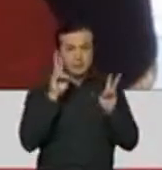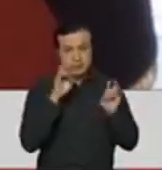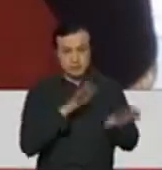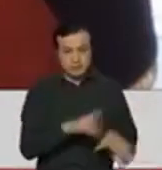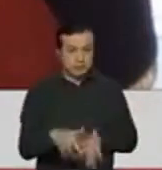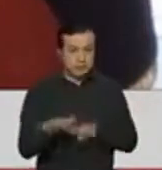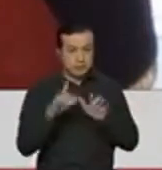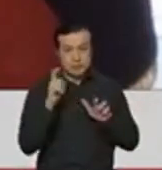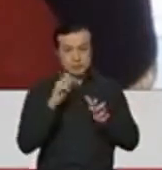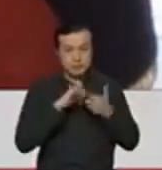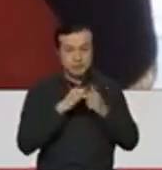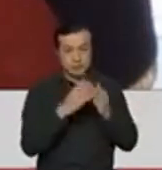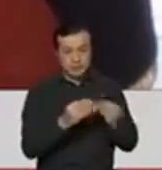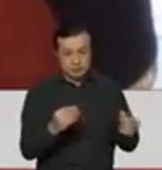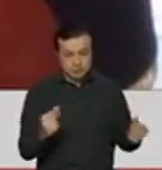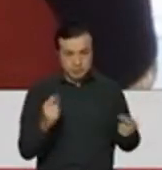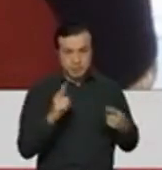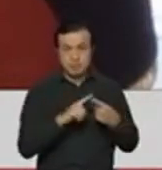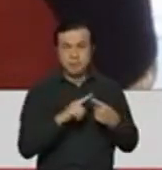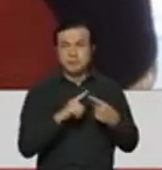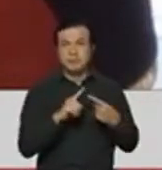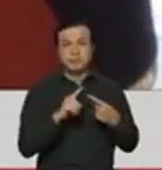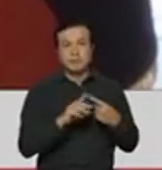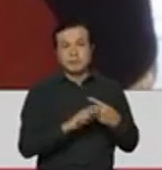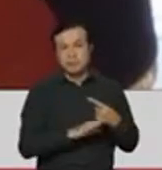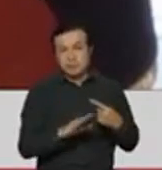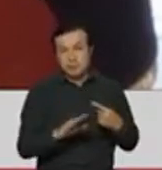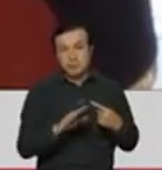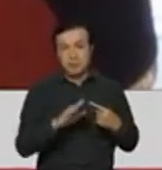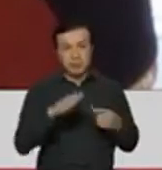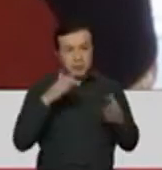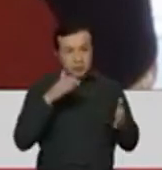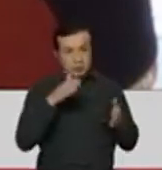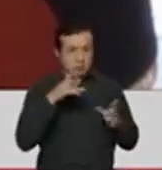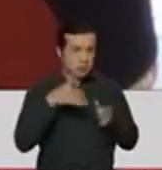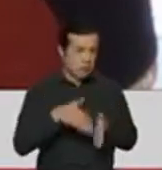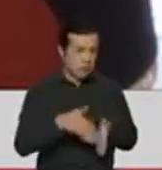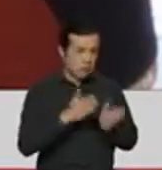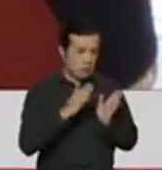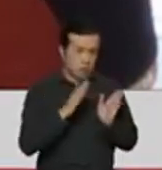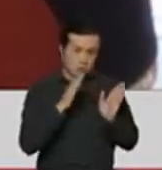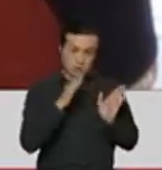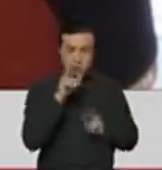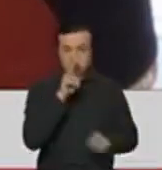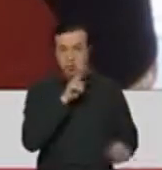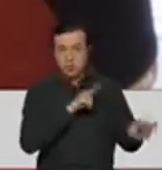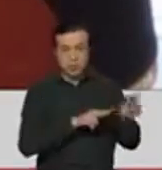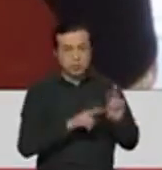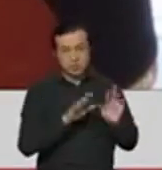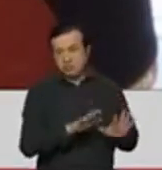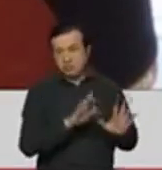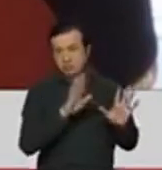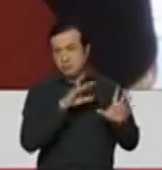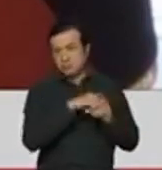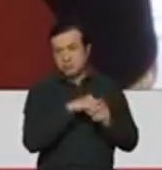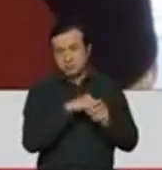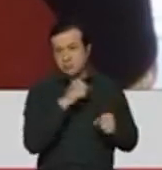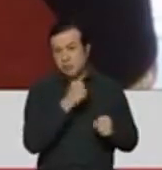que solucionarlos. Pero no quisiera basarme en esa línea de análisis porque ese es un